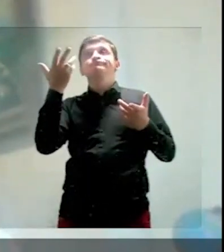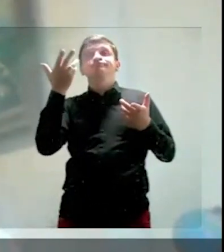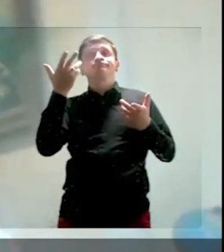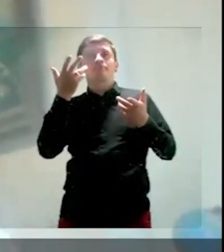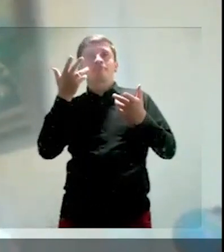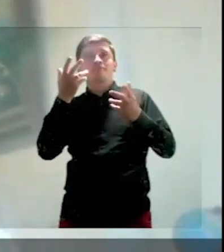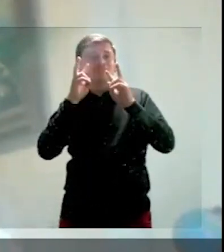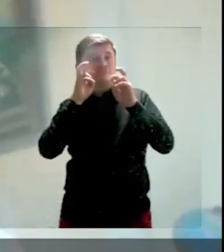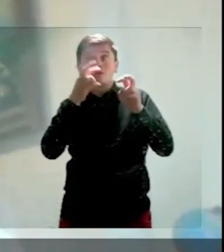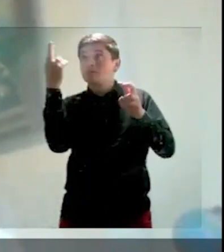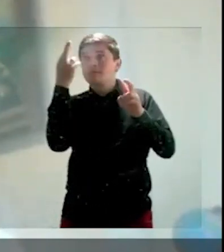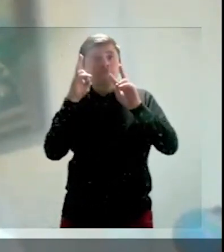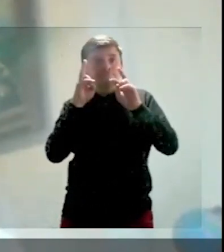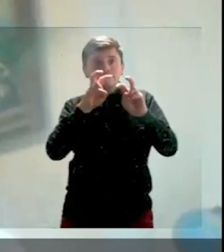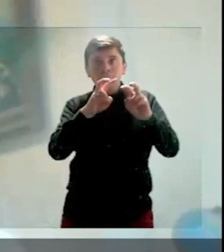una revisión